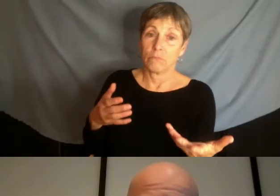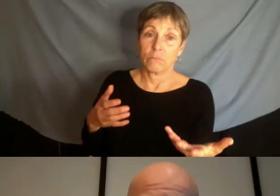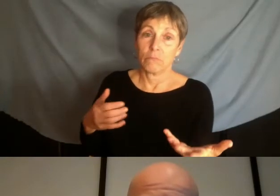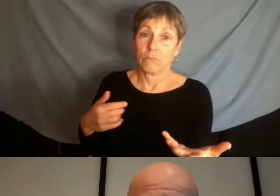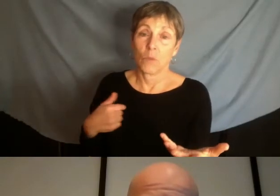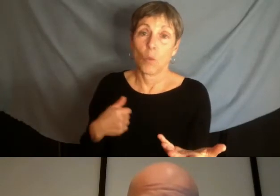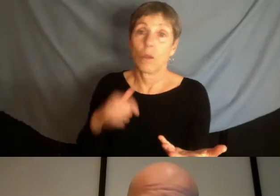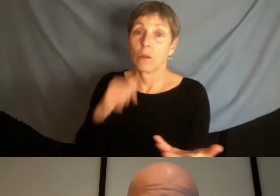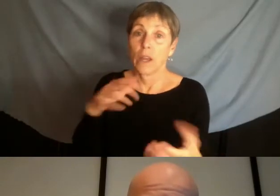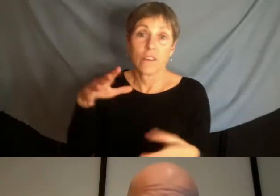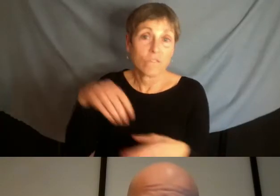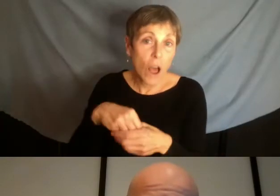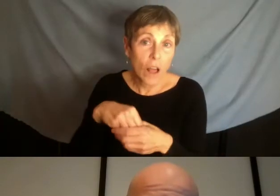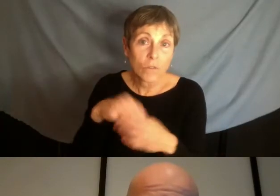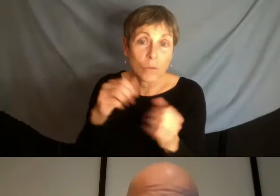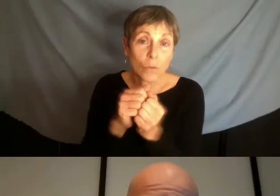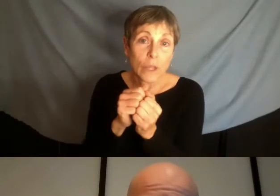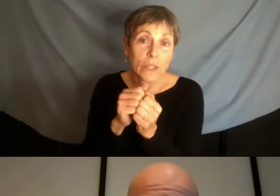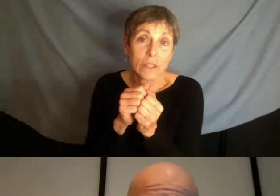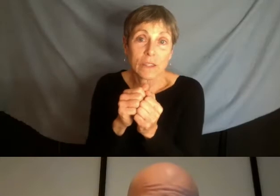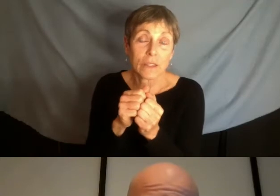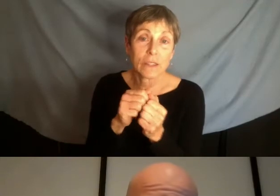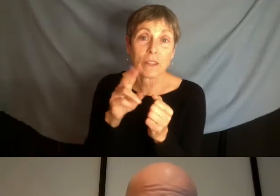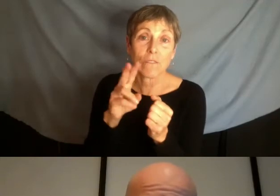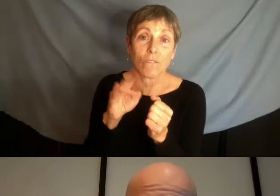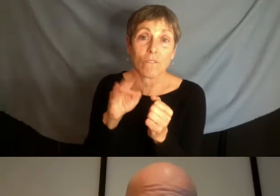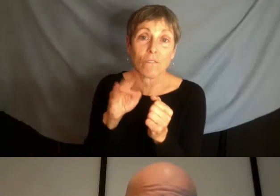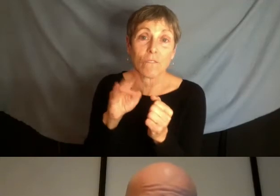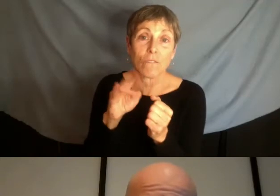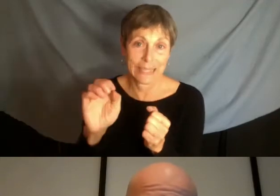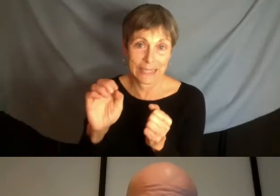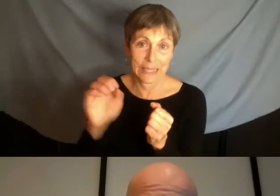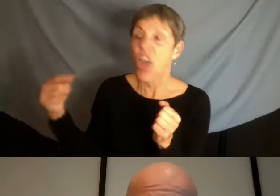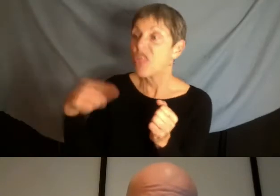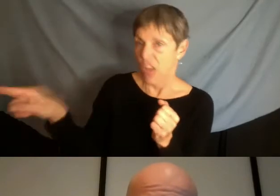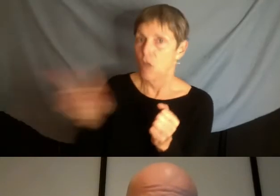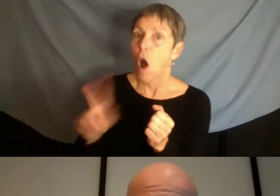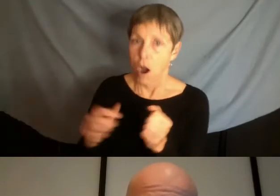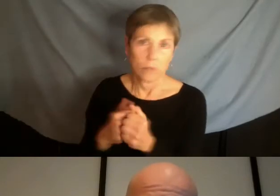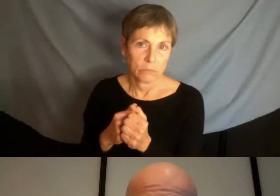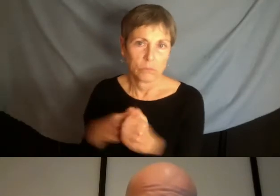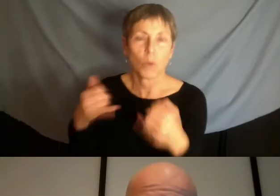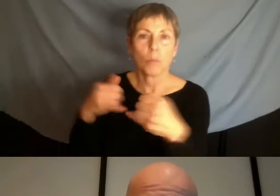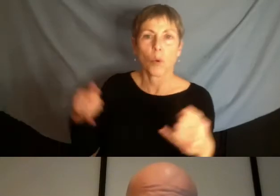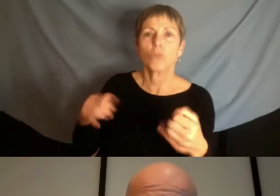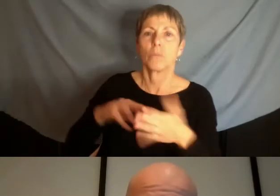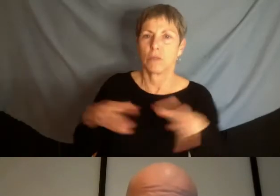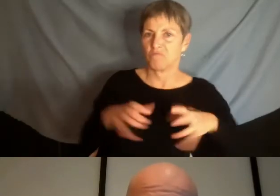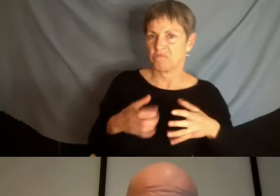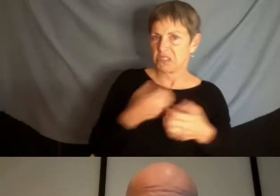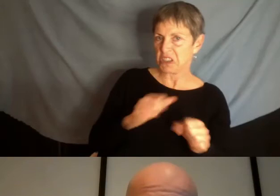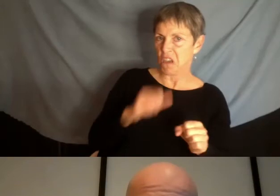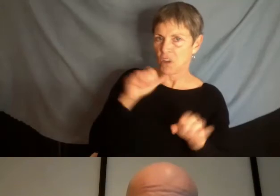no involucra o no decide involucrarse en la violencia de las personas que estamos tratando de mantener